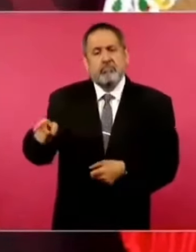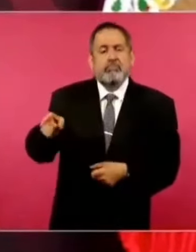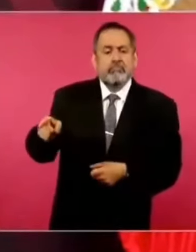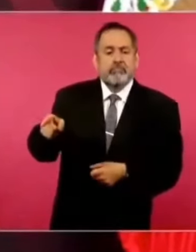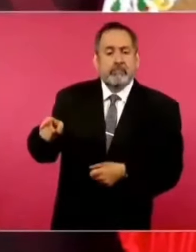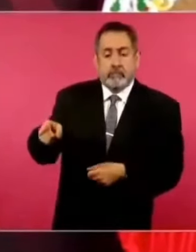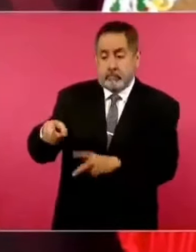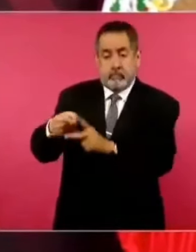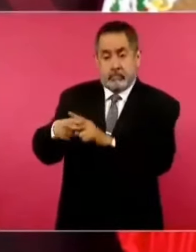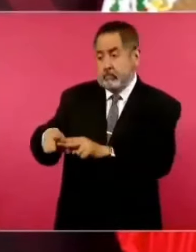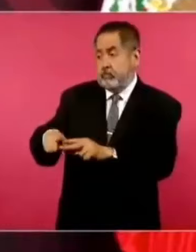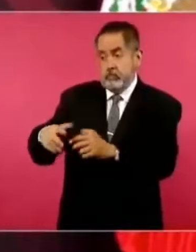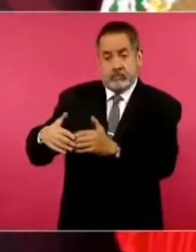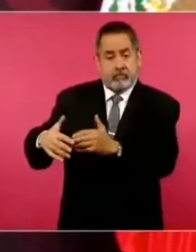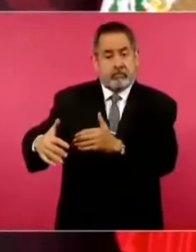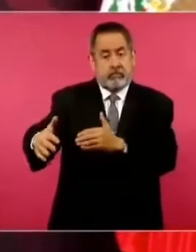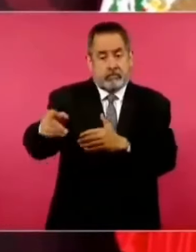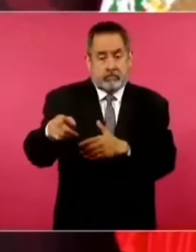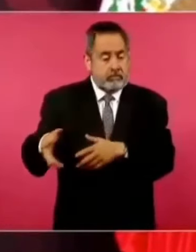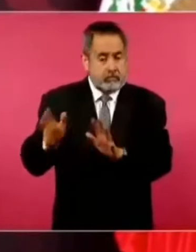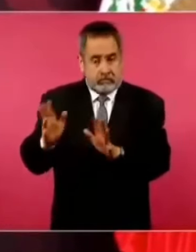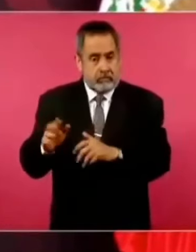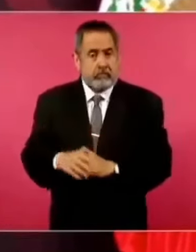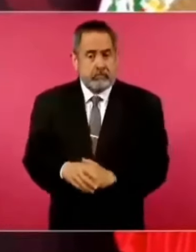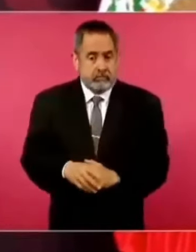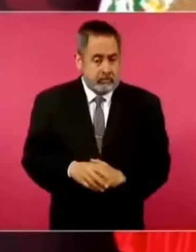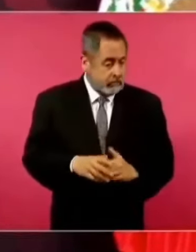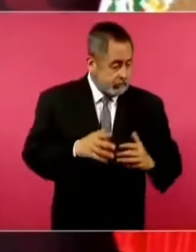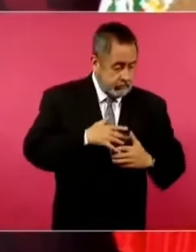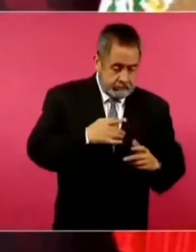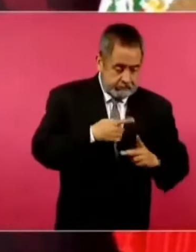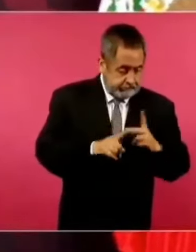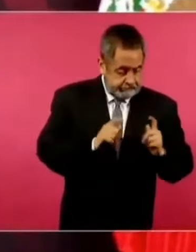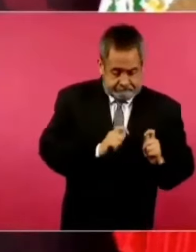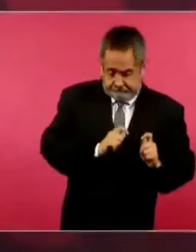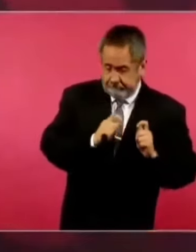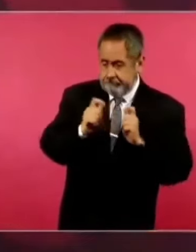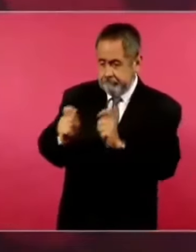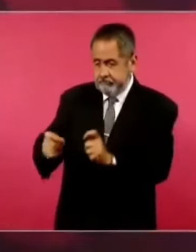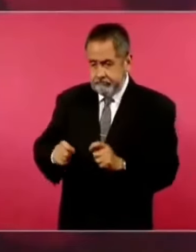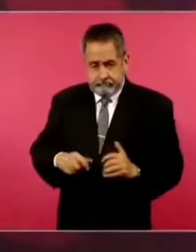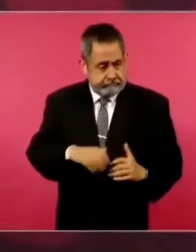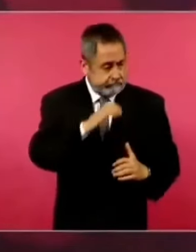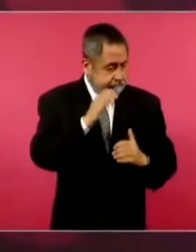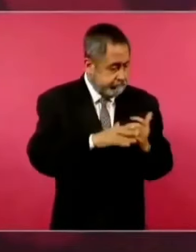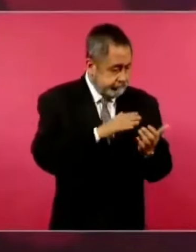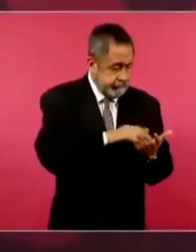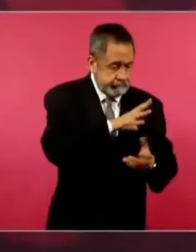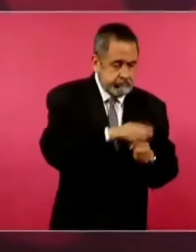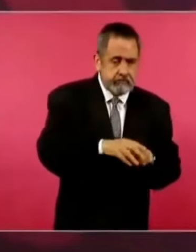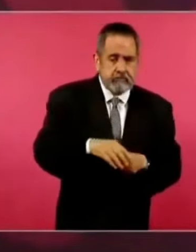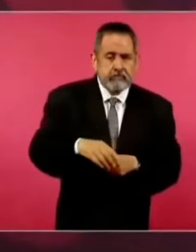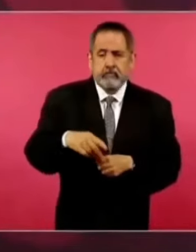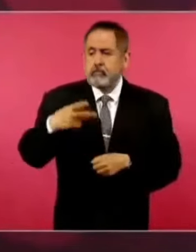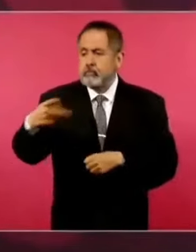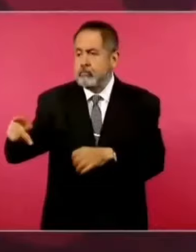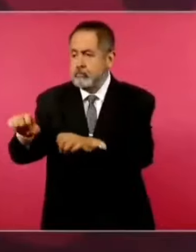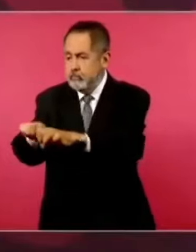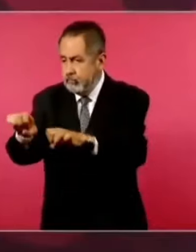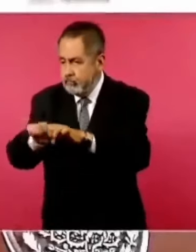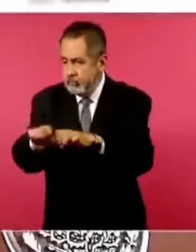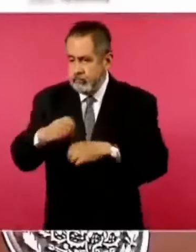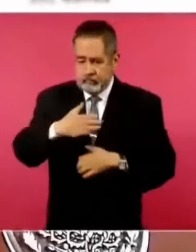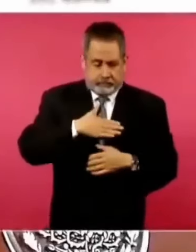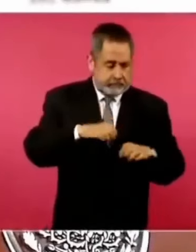ya inicia la transición y cómo se van a reunir los equipos.